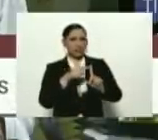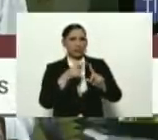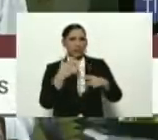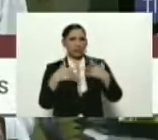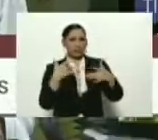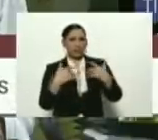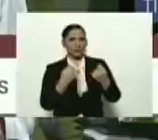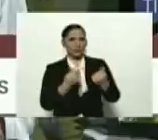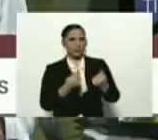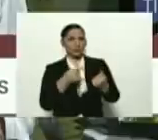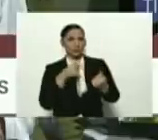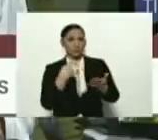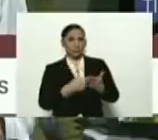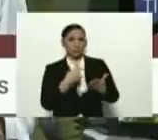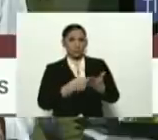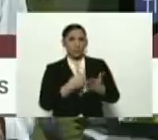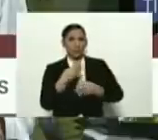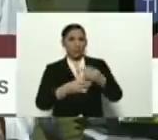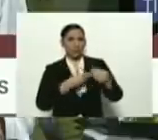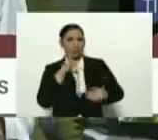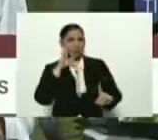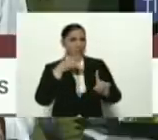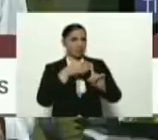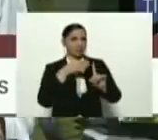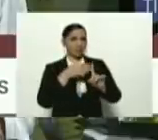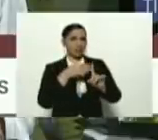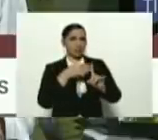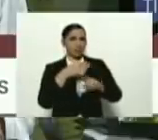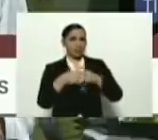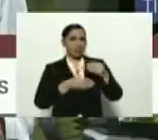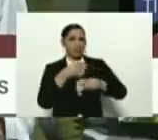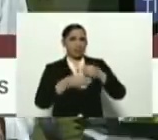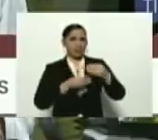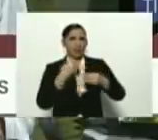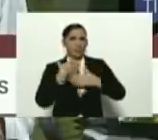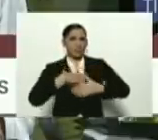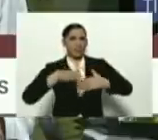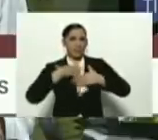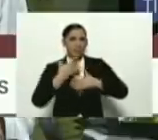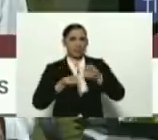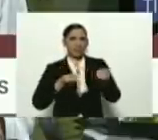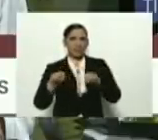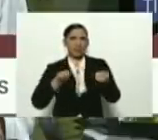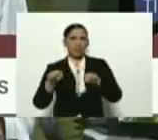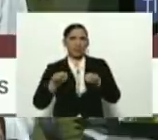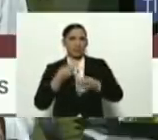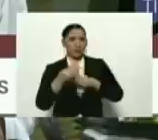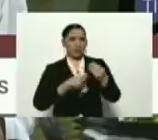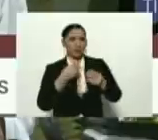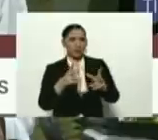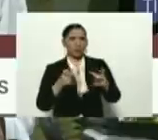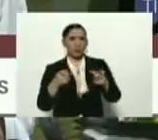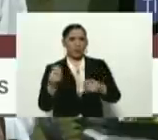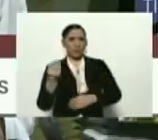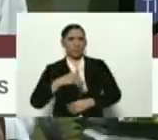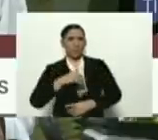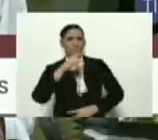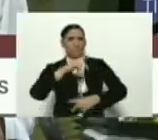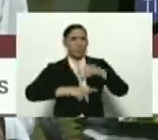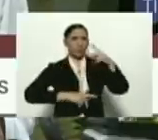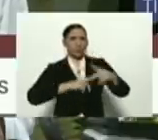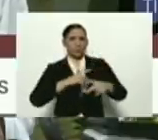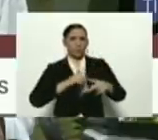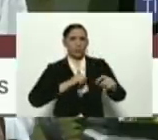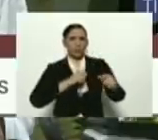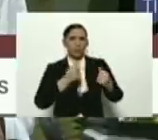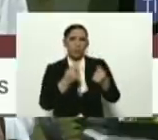han de canalizarse hacia la generación de bienes y servicios, propiciando que se gane más produciendo que moviendo